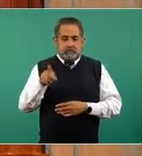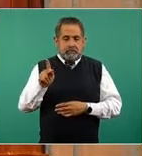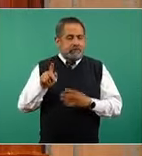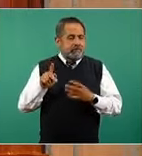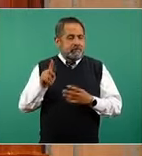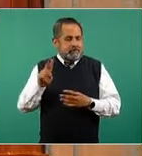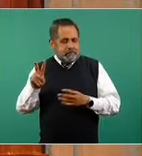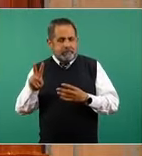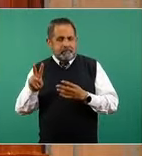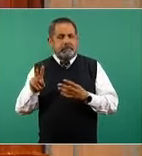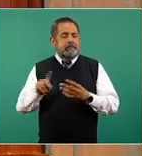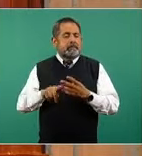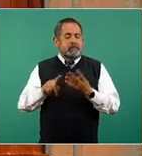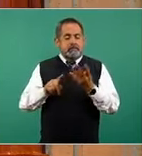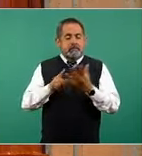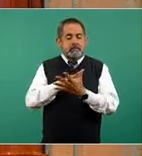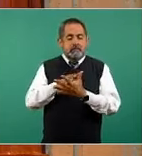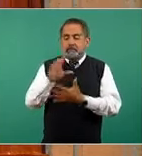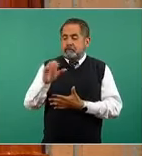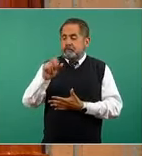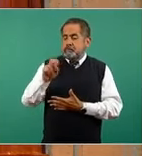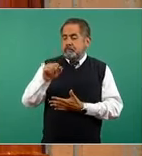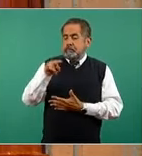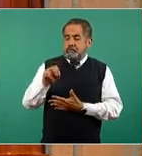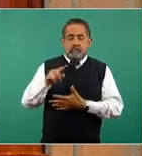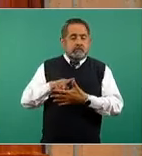400.000, y se nos suma CanSino con